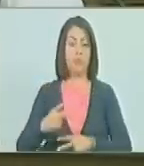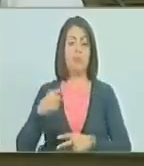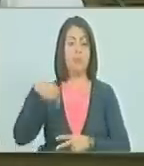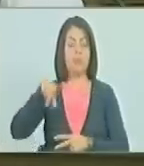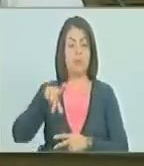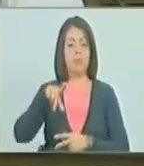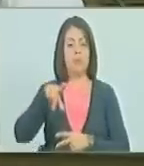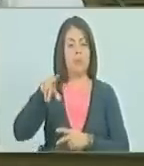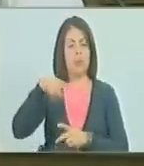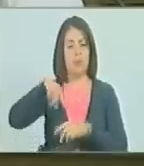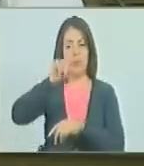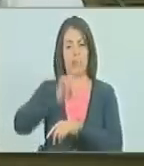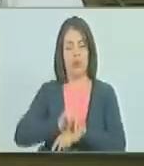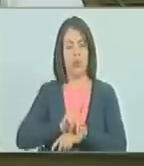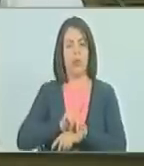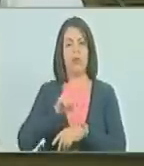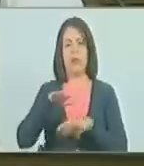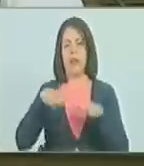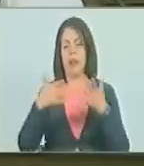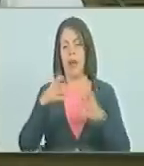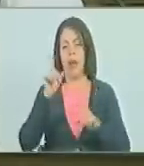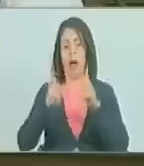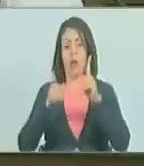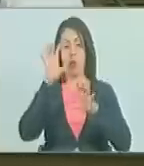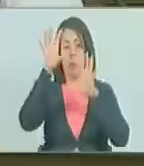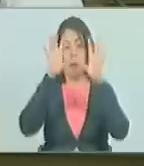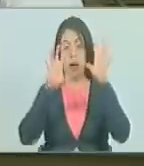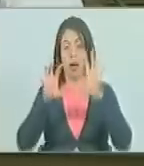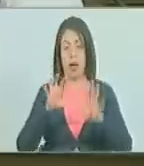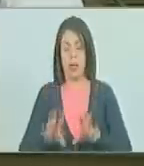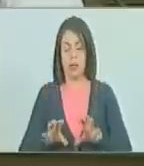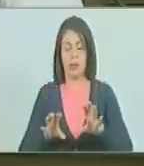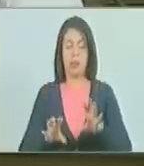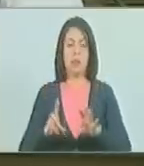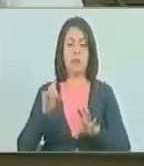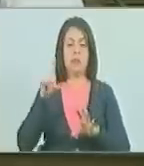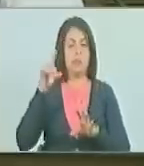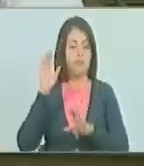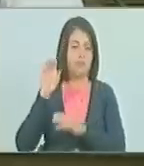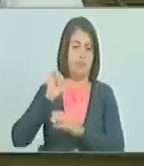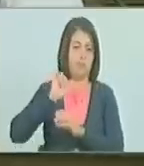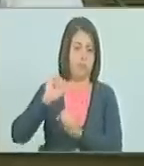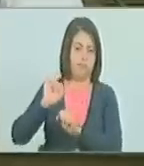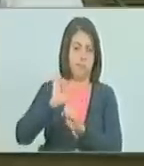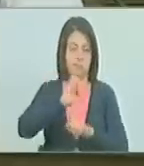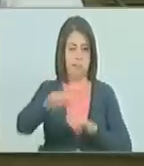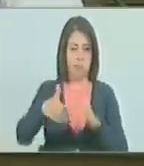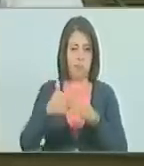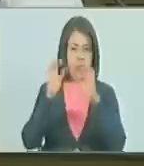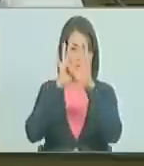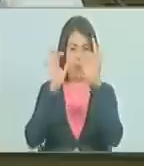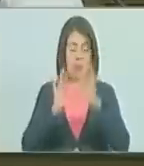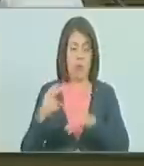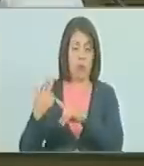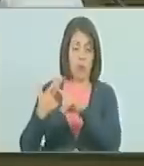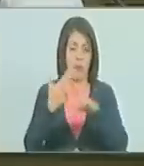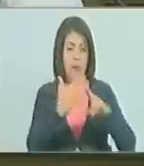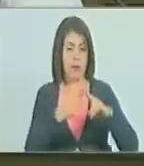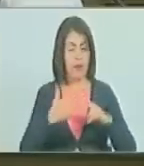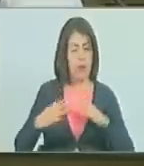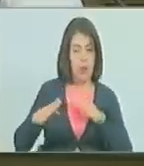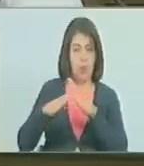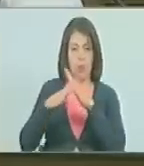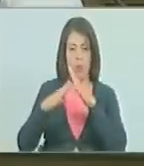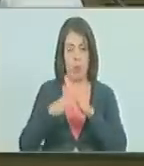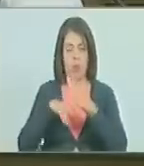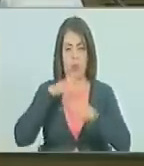y hegemónicas de parte de algunas potencias extranjeras, condenando todo mecanismo o amenaza o ataque de